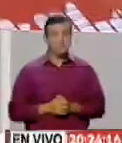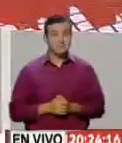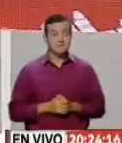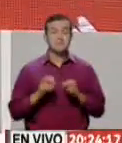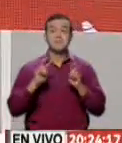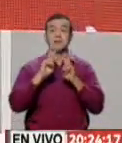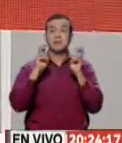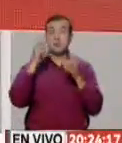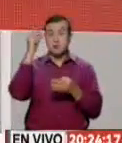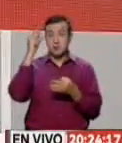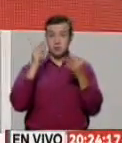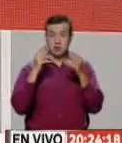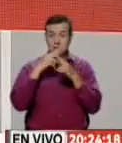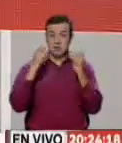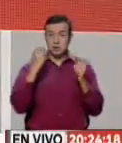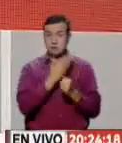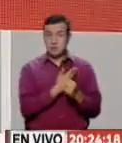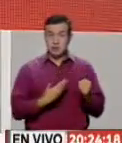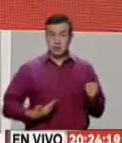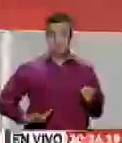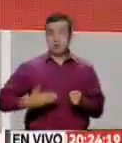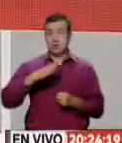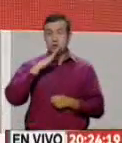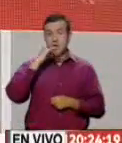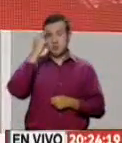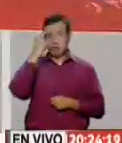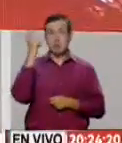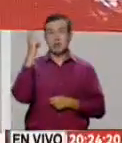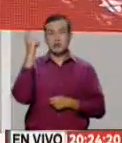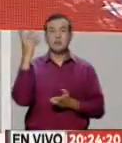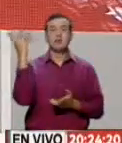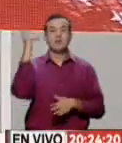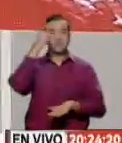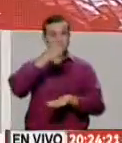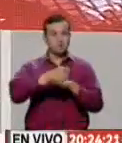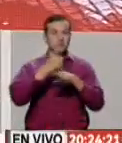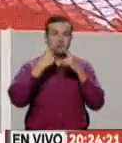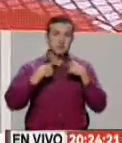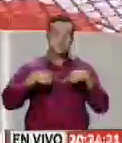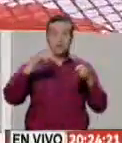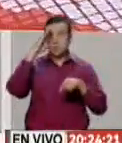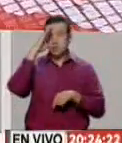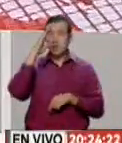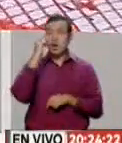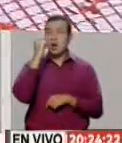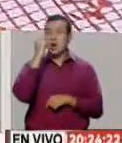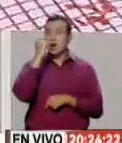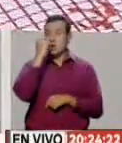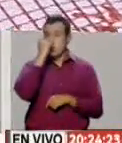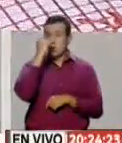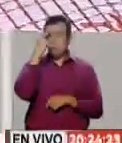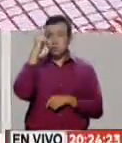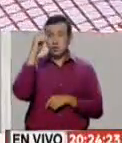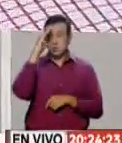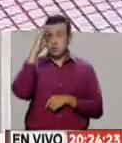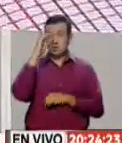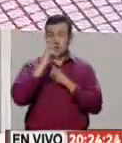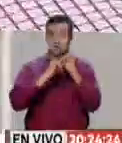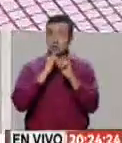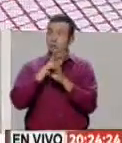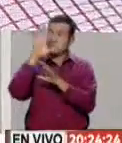Y en temas judiciales, el expresidente Rafael Correa necesita de una orden de difusión roja de Interpol para su